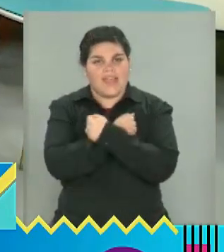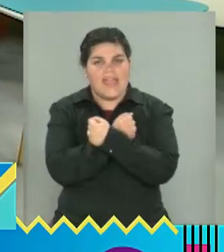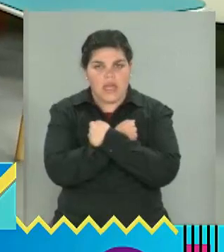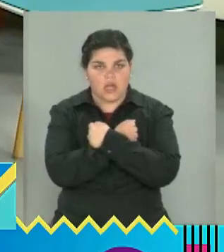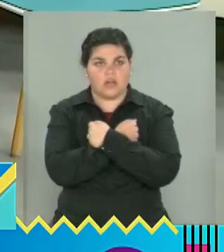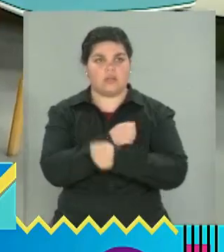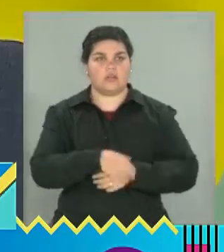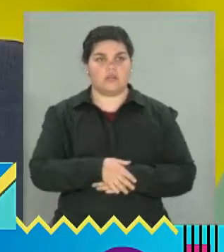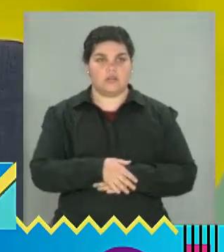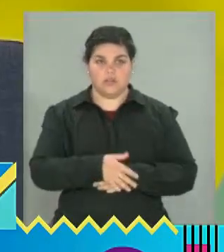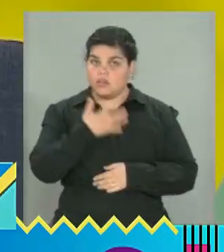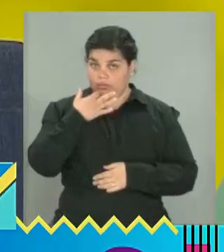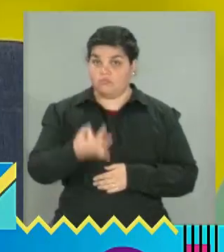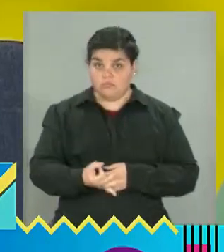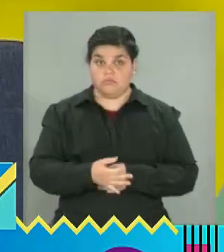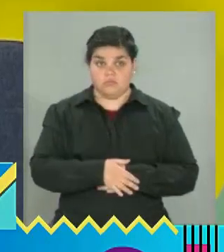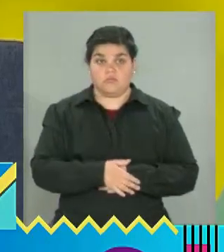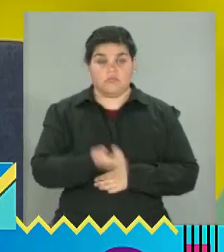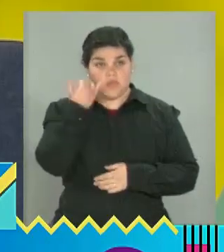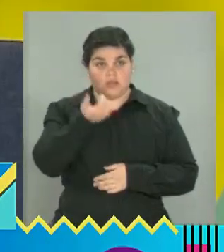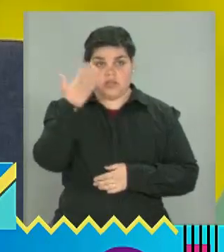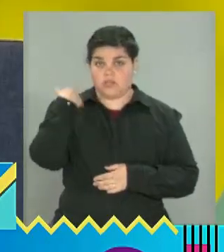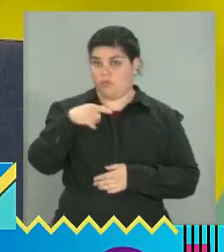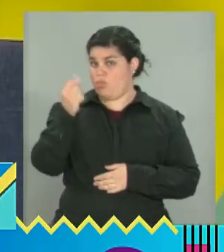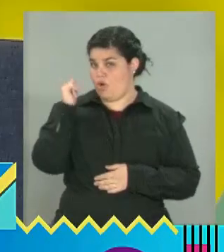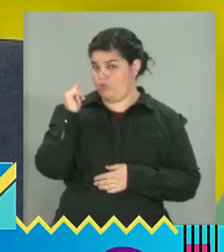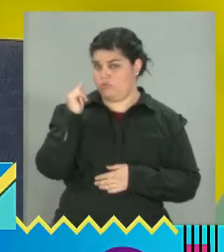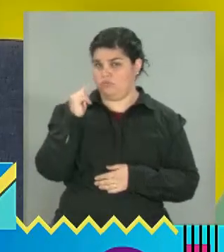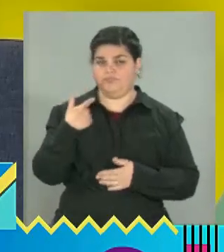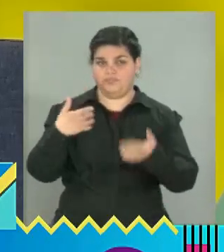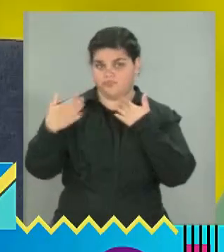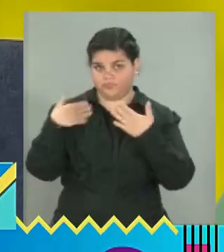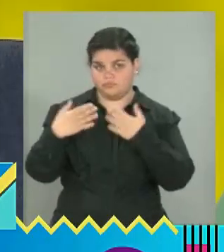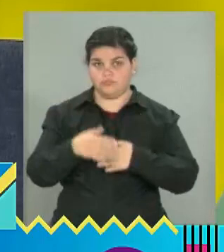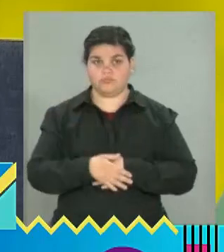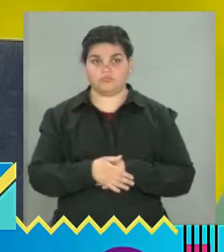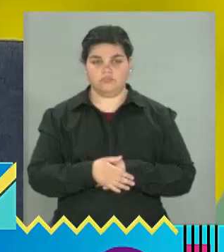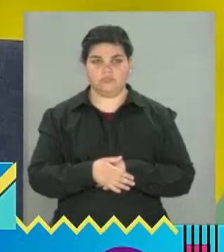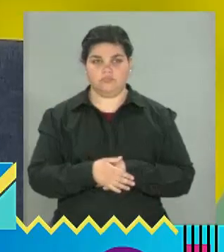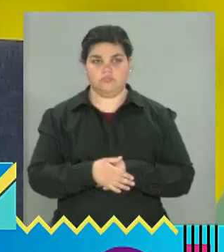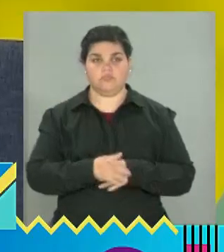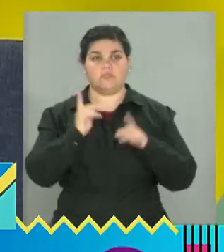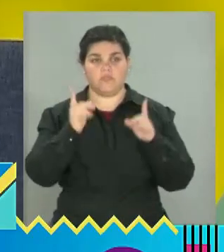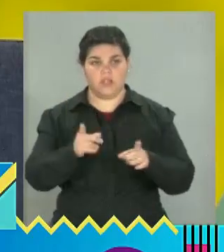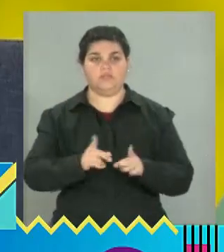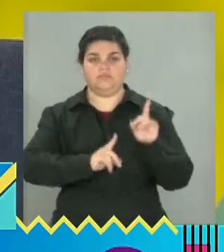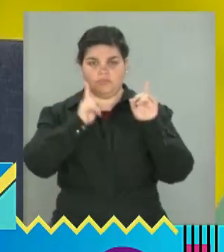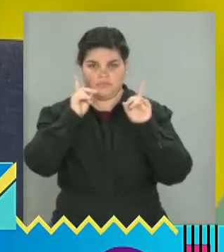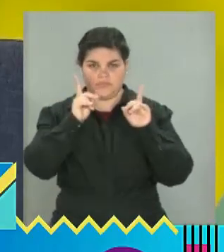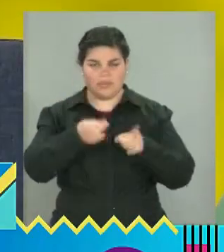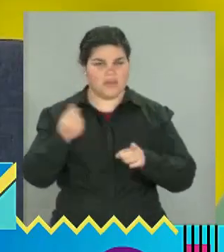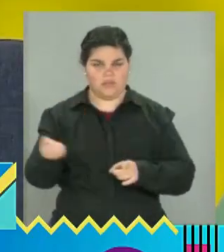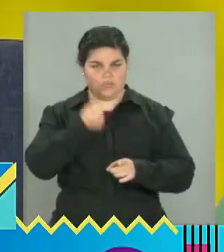realidad, mira, mucho lo que te digo, que Sí. lo hemos hablado también hace no muchas semanas, que por ahí viene un poco sacado, pero para que